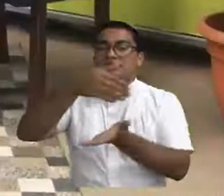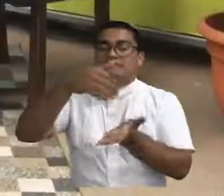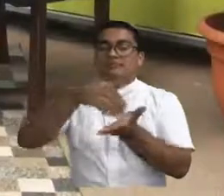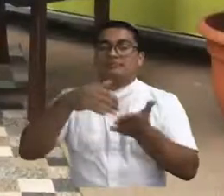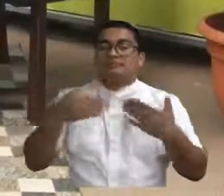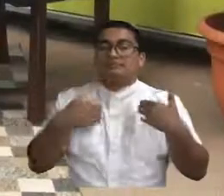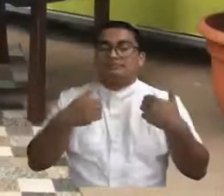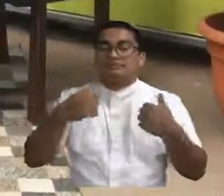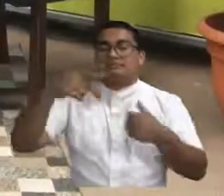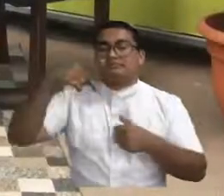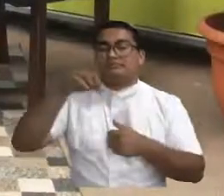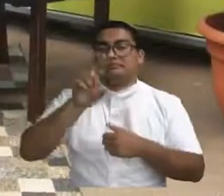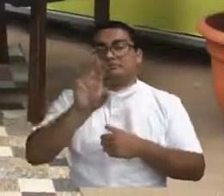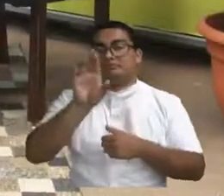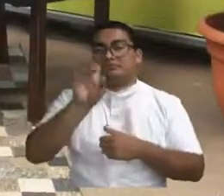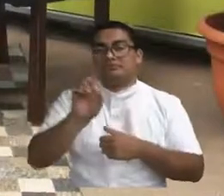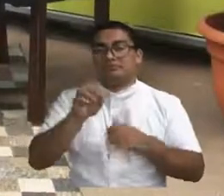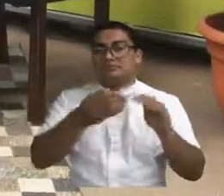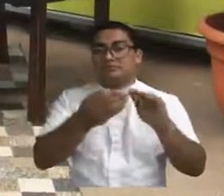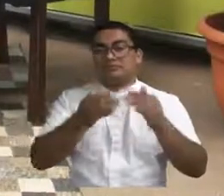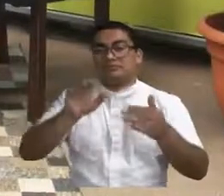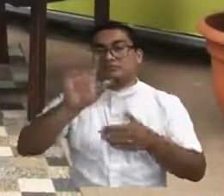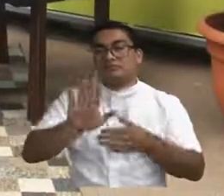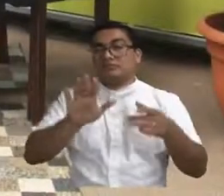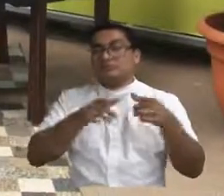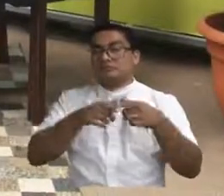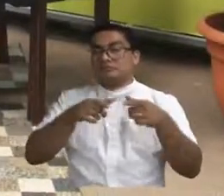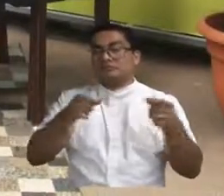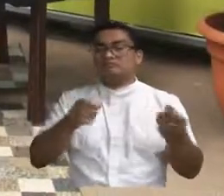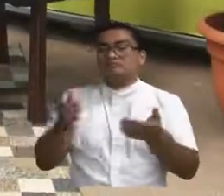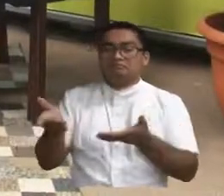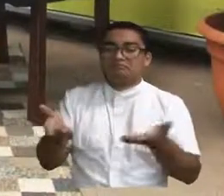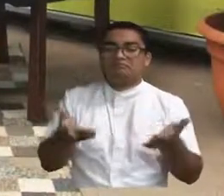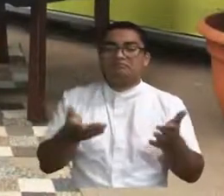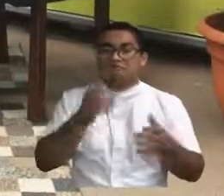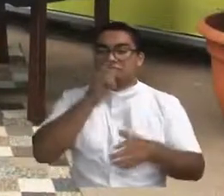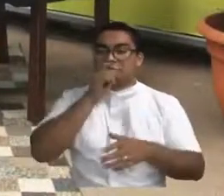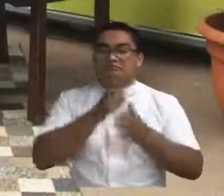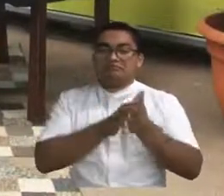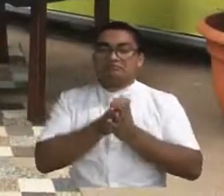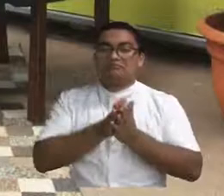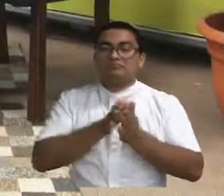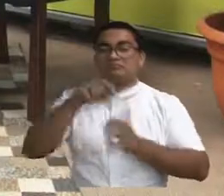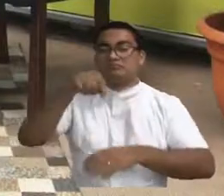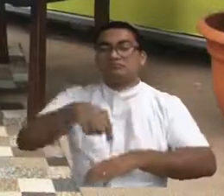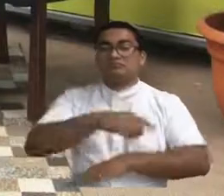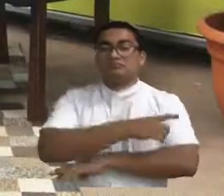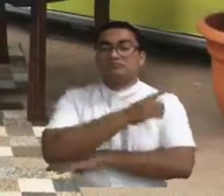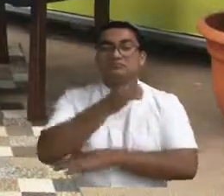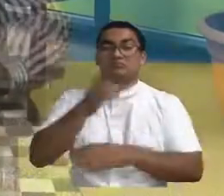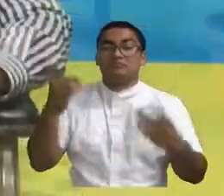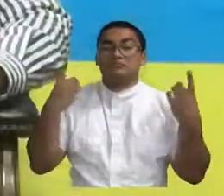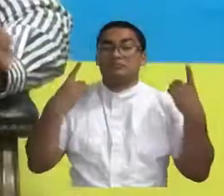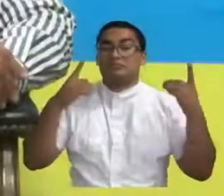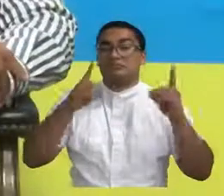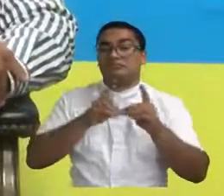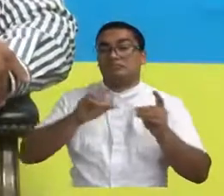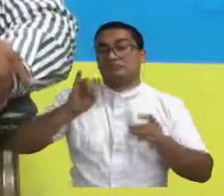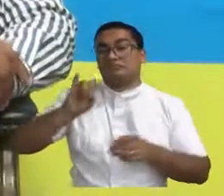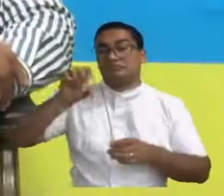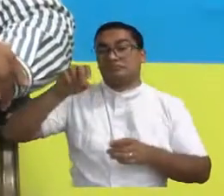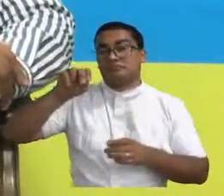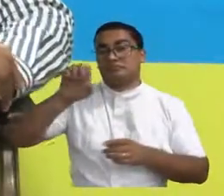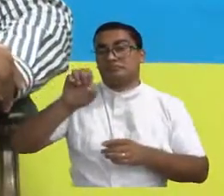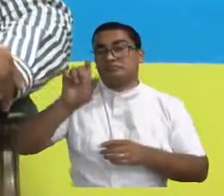Mucho gusto, es un placer tenerla aquí. Ya decía hoy el director de meteorología que tendremos días muy soleados,